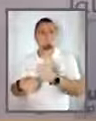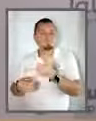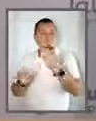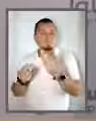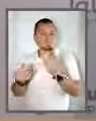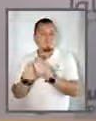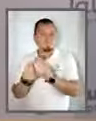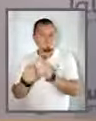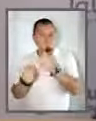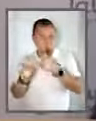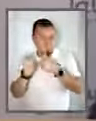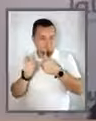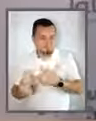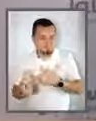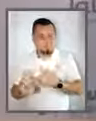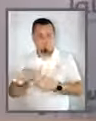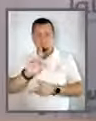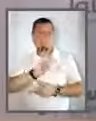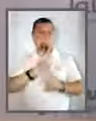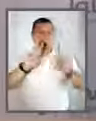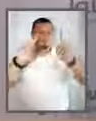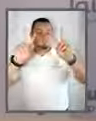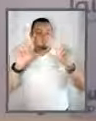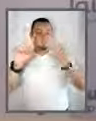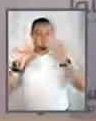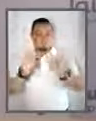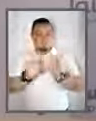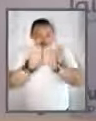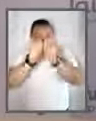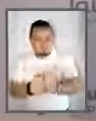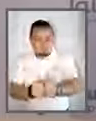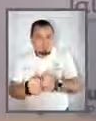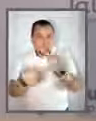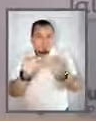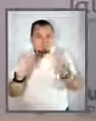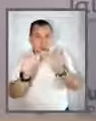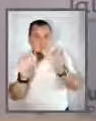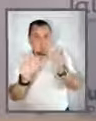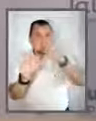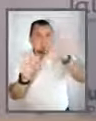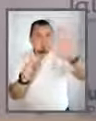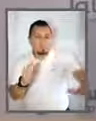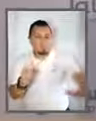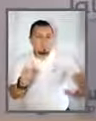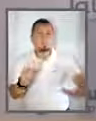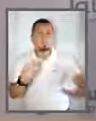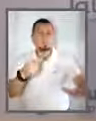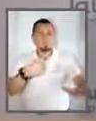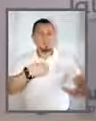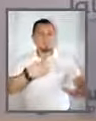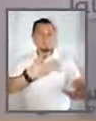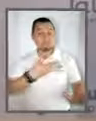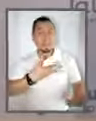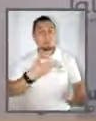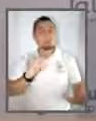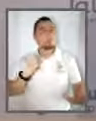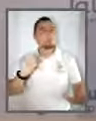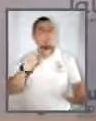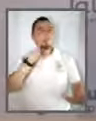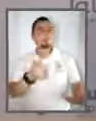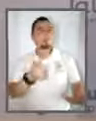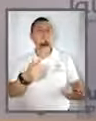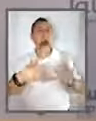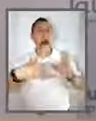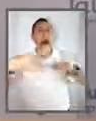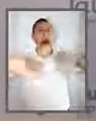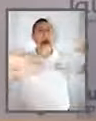por eso reiterar el tema de quedarnos en casa porque no sabemos si podemos ser portadores o si alguien